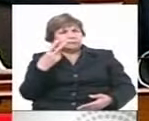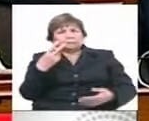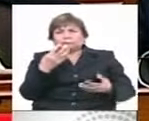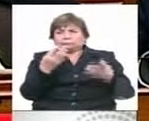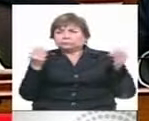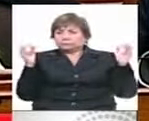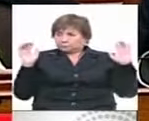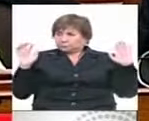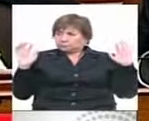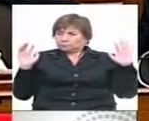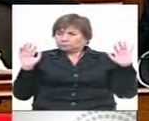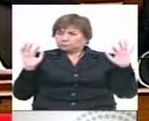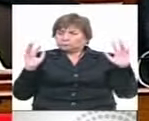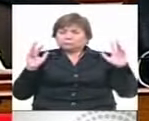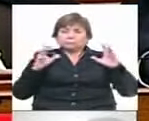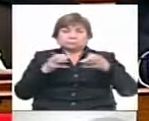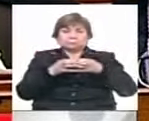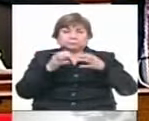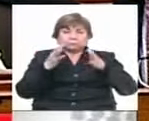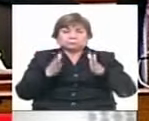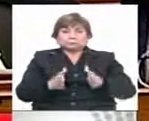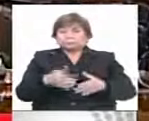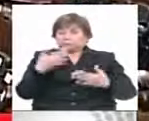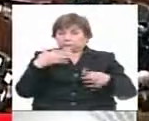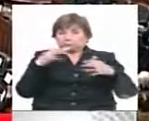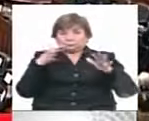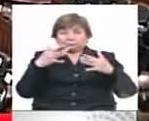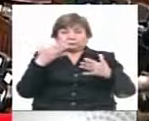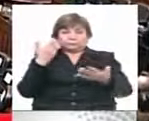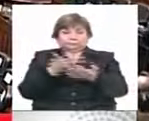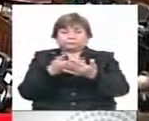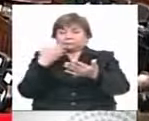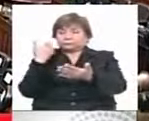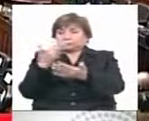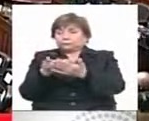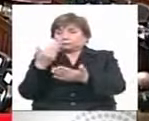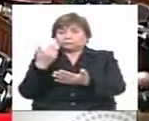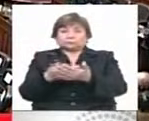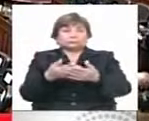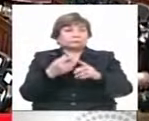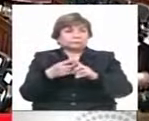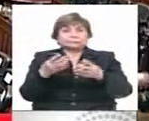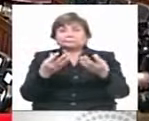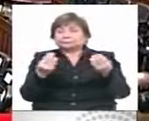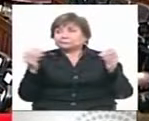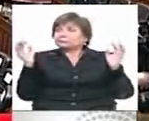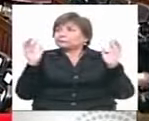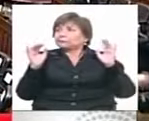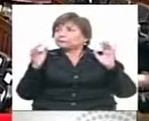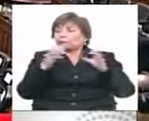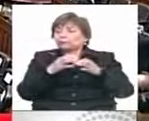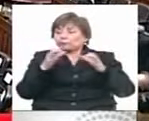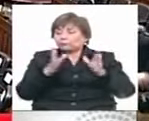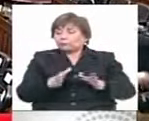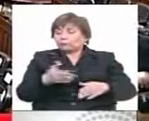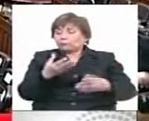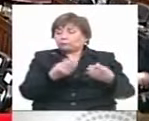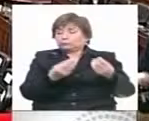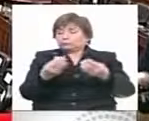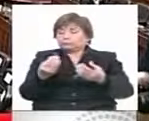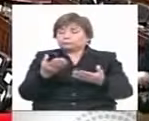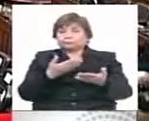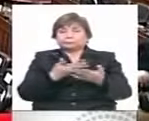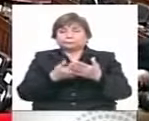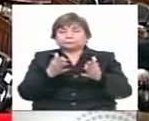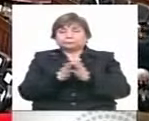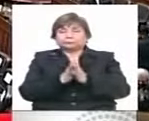congresistas, Raquel. En estos momentos vemos ya que los integrantes de la bancada oficialista, gran cantidad de congresistas, muchos de ellos de pie aún